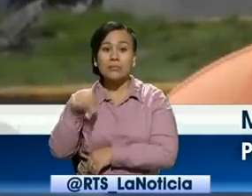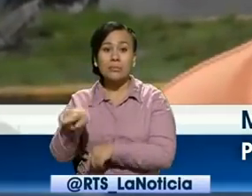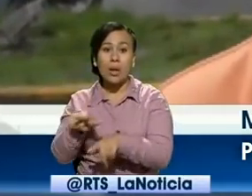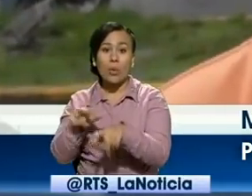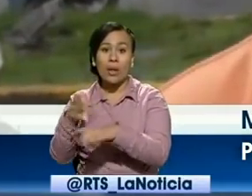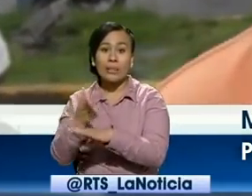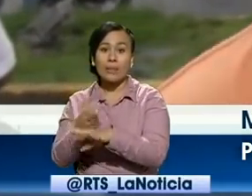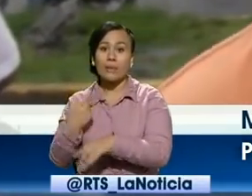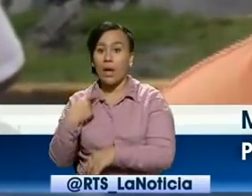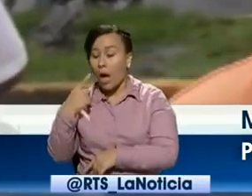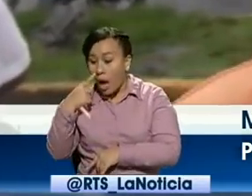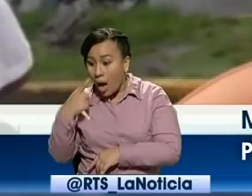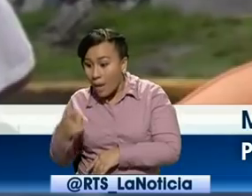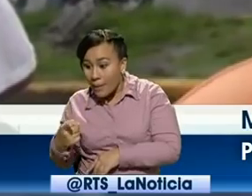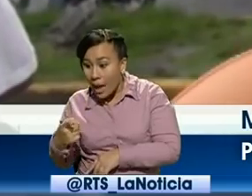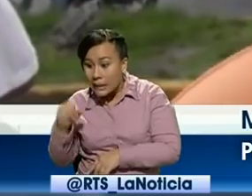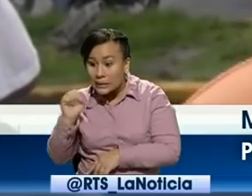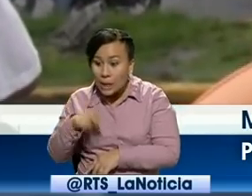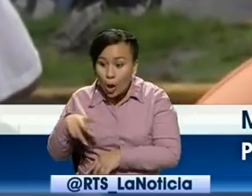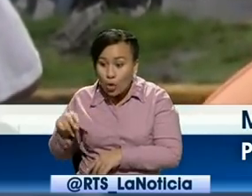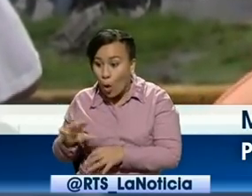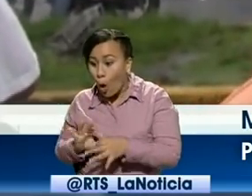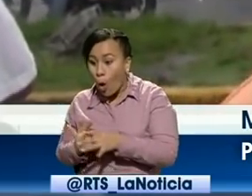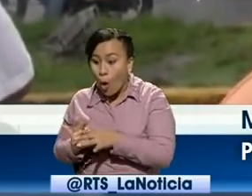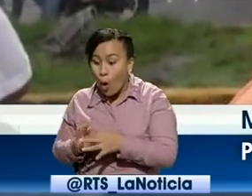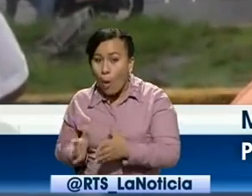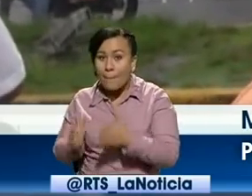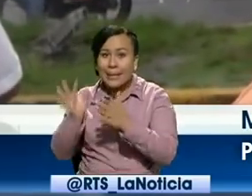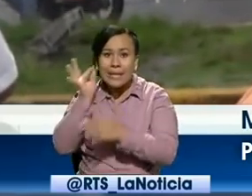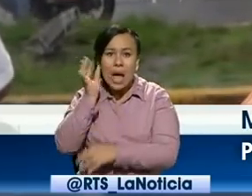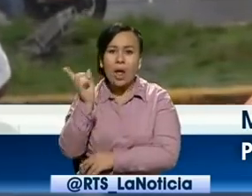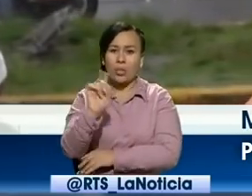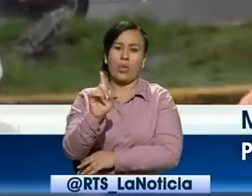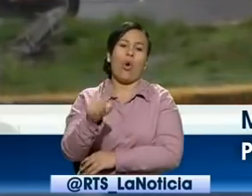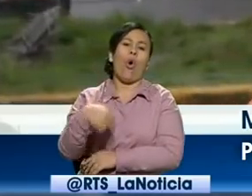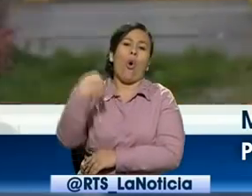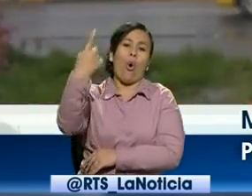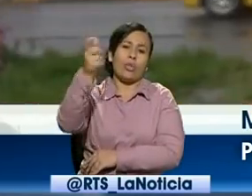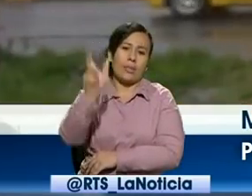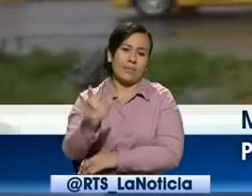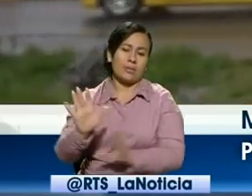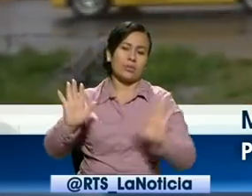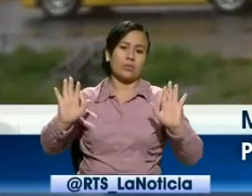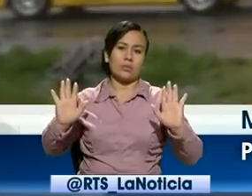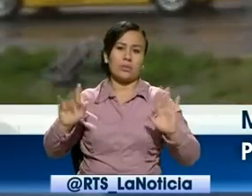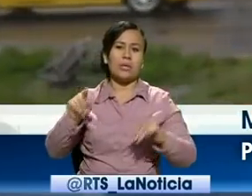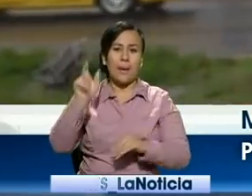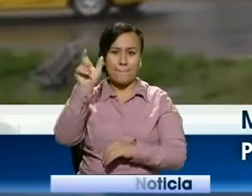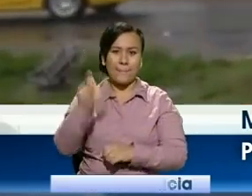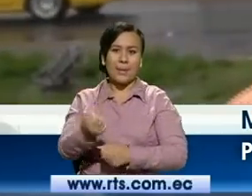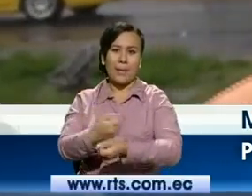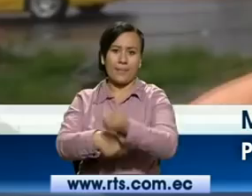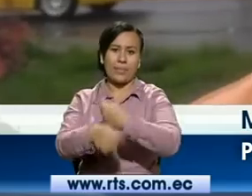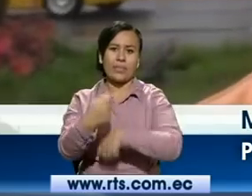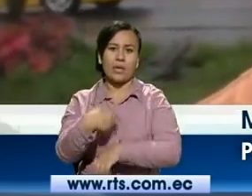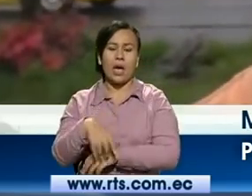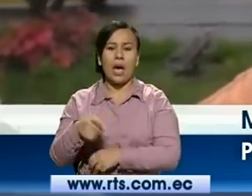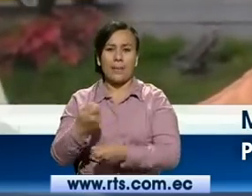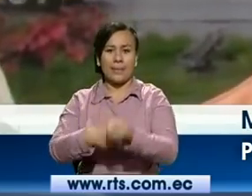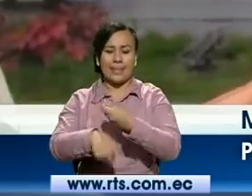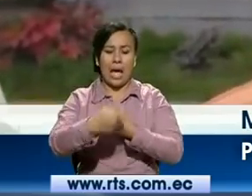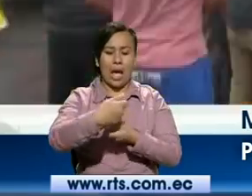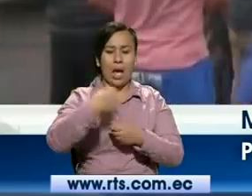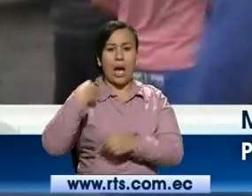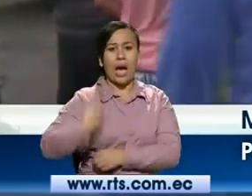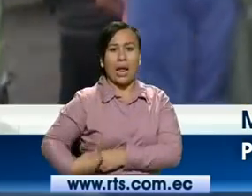por eso salimos a verificar si era la compañera Manuela, pero no era ella, era otra. Sí, era comerciante la señora, vendía carterita la